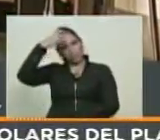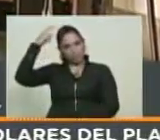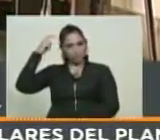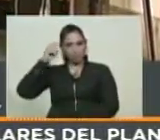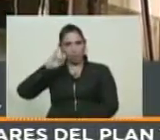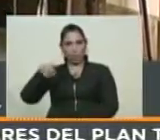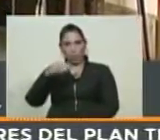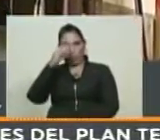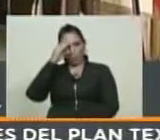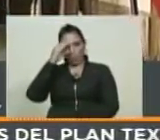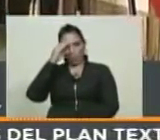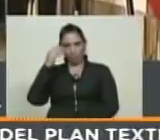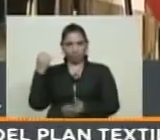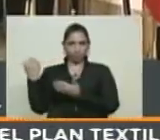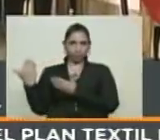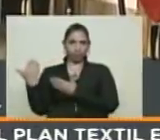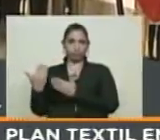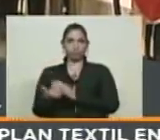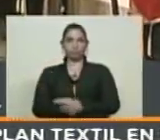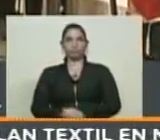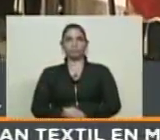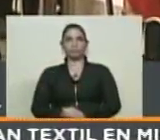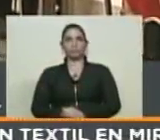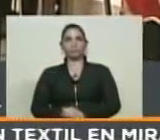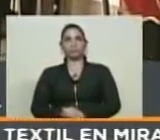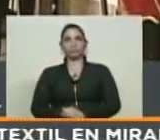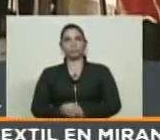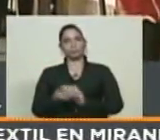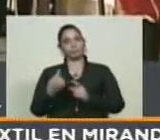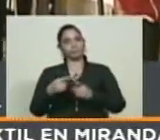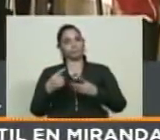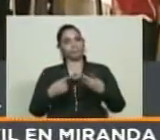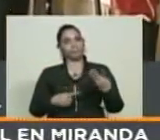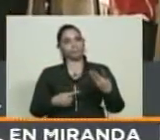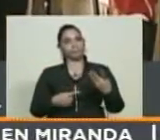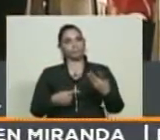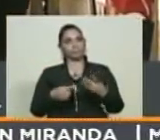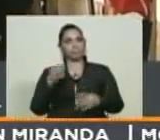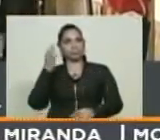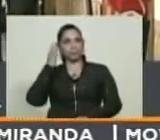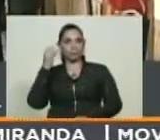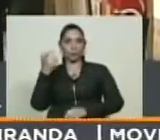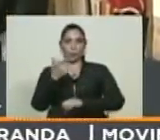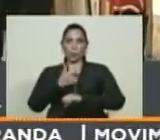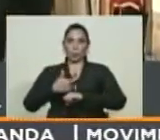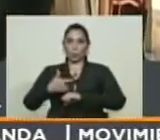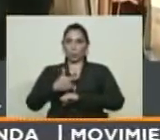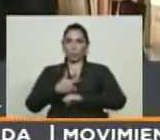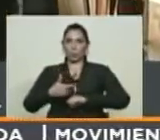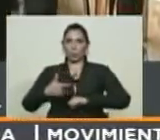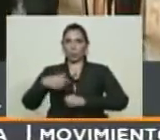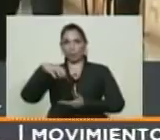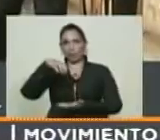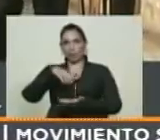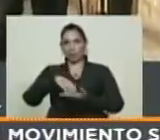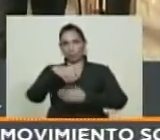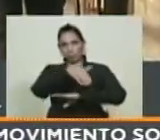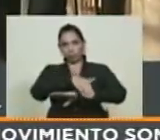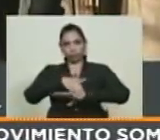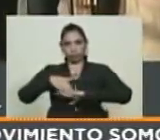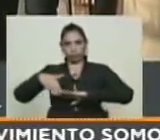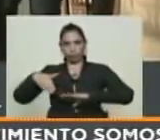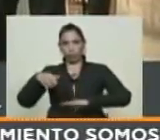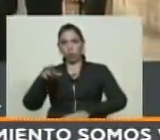de Venezuela, Jorge Arreaza, a la distinguida señora gobernadora del estado fronterizo de Roraima, Sueli Campos.